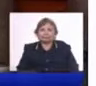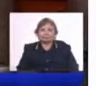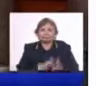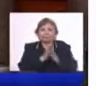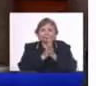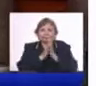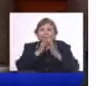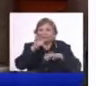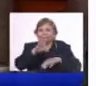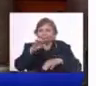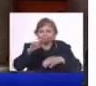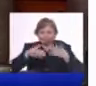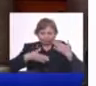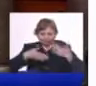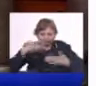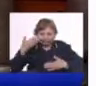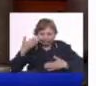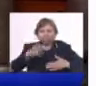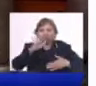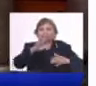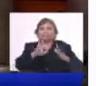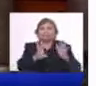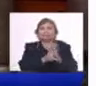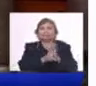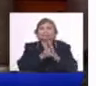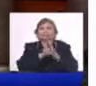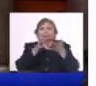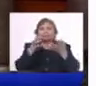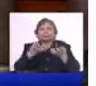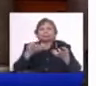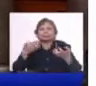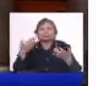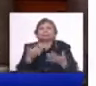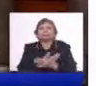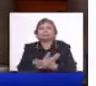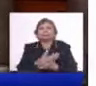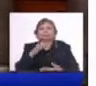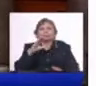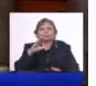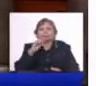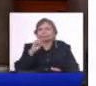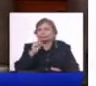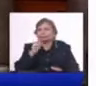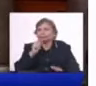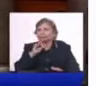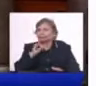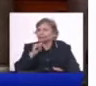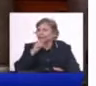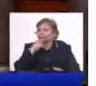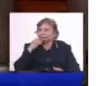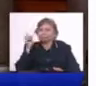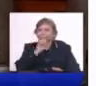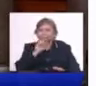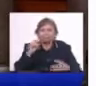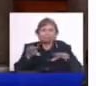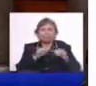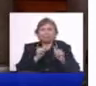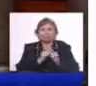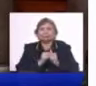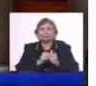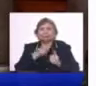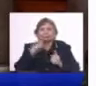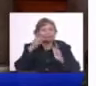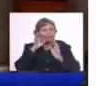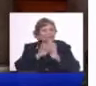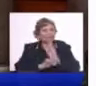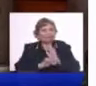pedirle al pueblo que exprese su voluntad, si quiere o no quiere una nueva constitución. Y eso, no hacerlo, significa ser